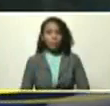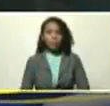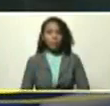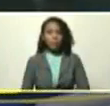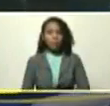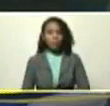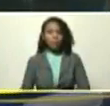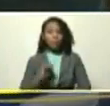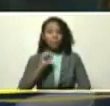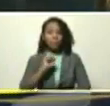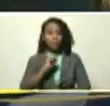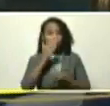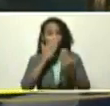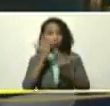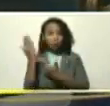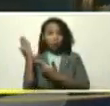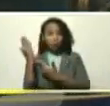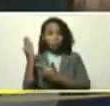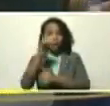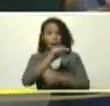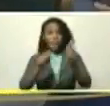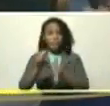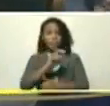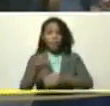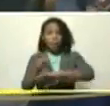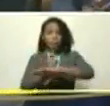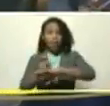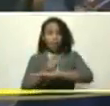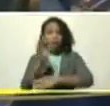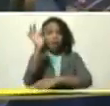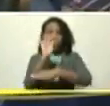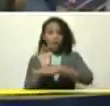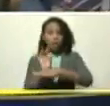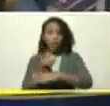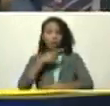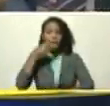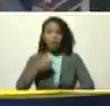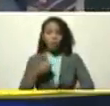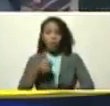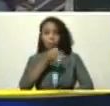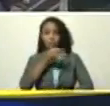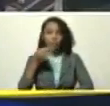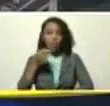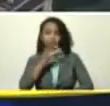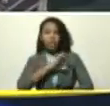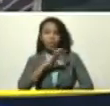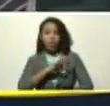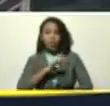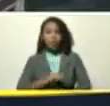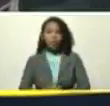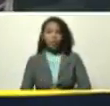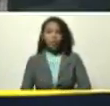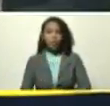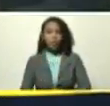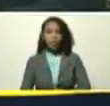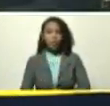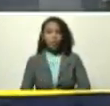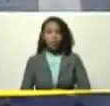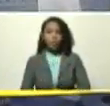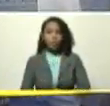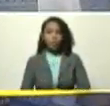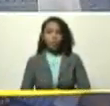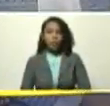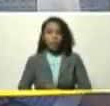Sí, escuchaban ustedes al vicepresidente de gobierno de la Federación de Rusia, el excelentísimo señor Yuri Borisov. El